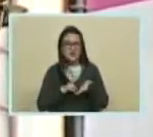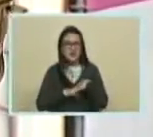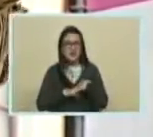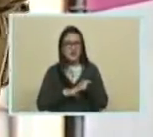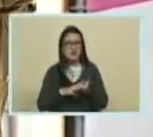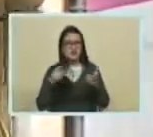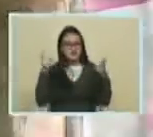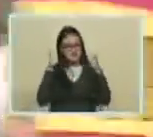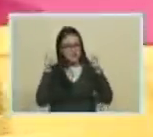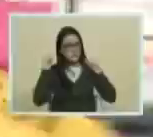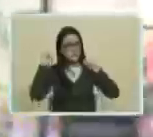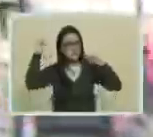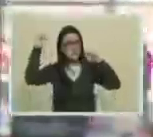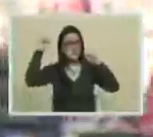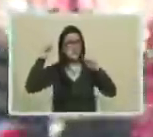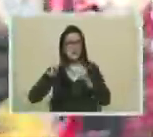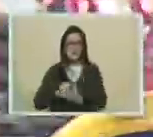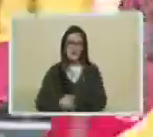¡Chávez vive!